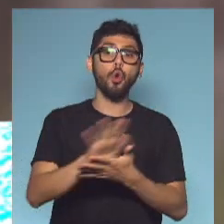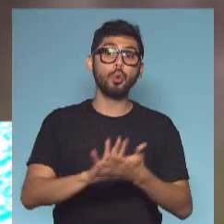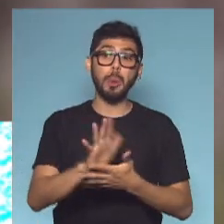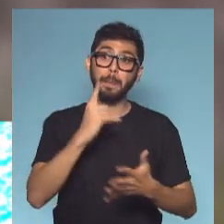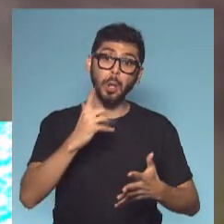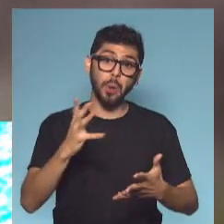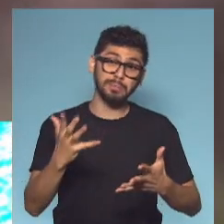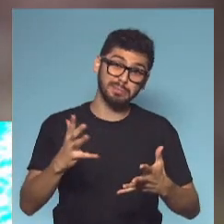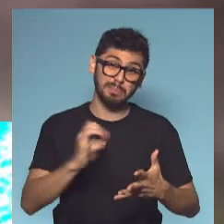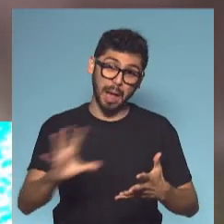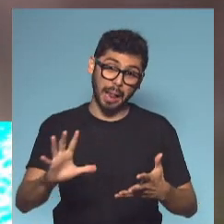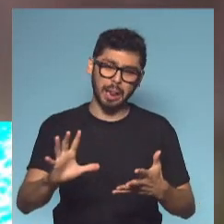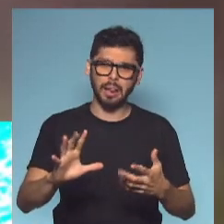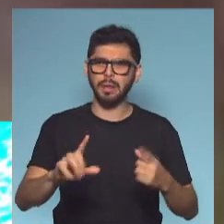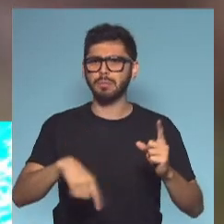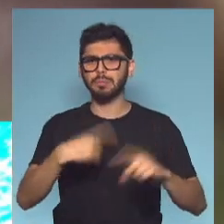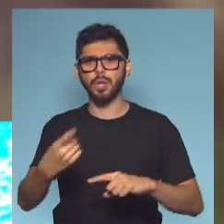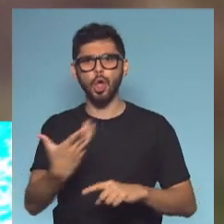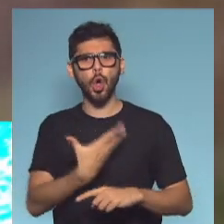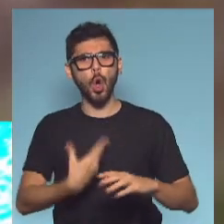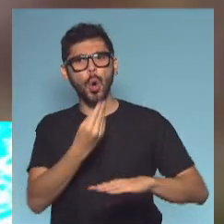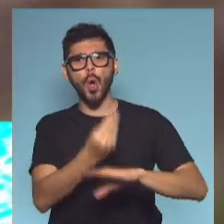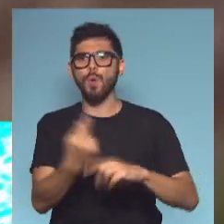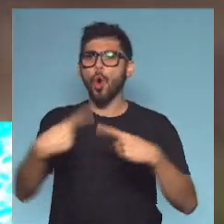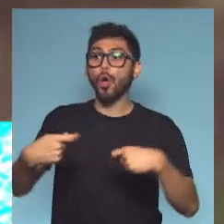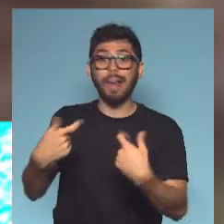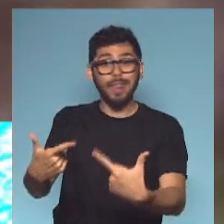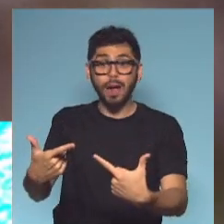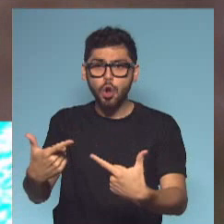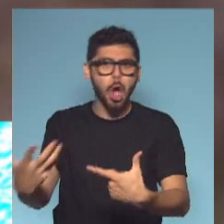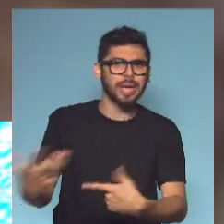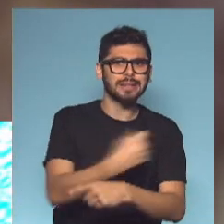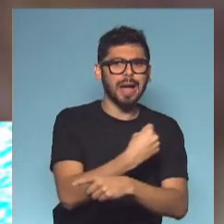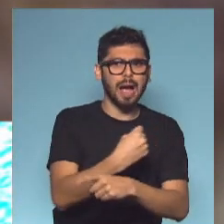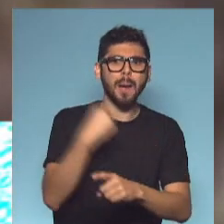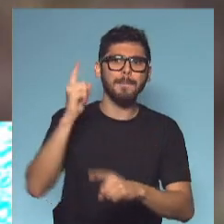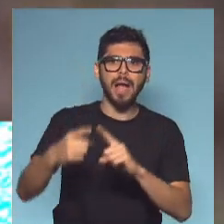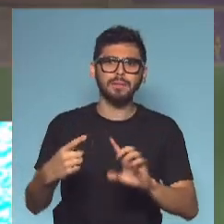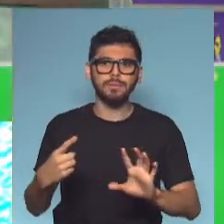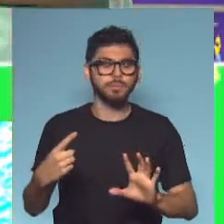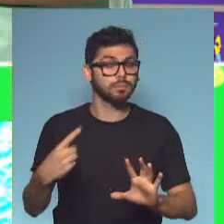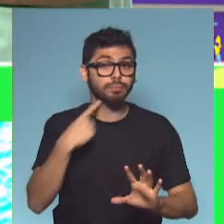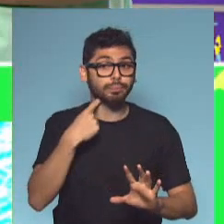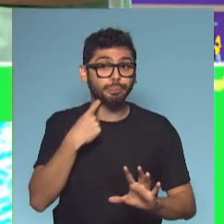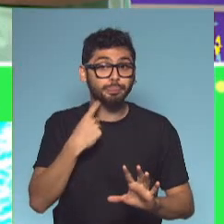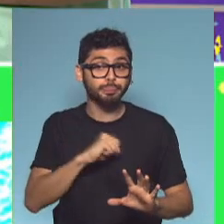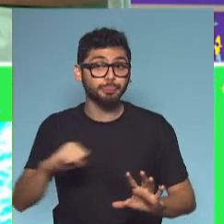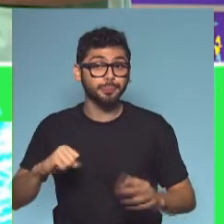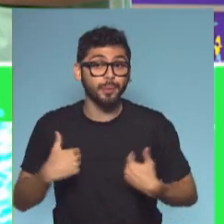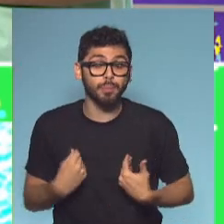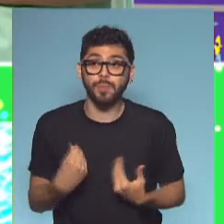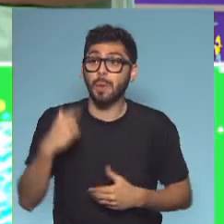un gobierno que nos ha quitado beneficios y nos ha antes como apuñalado por la espalda, porque la gente vuelve y lo